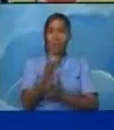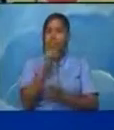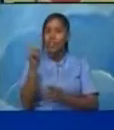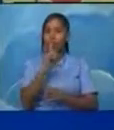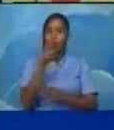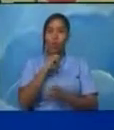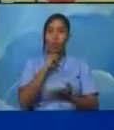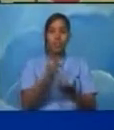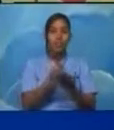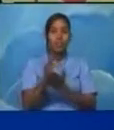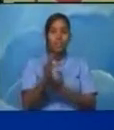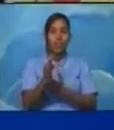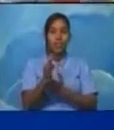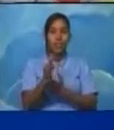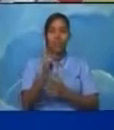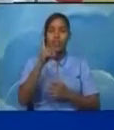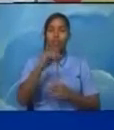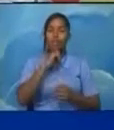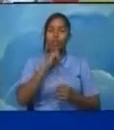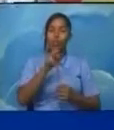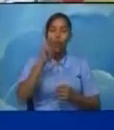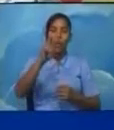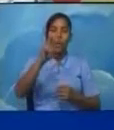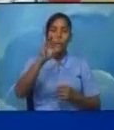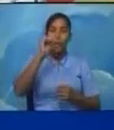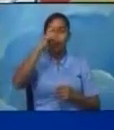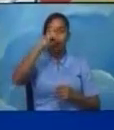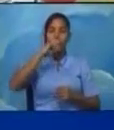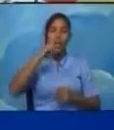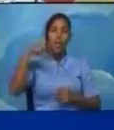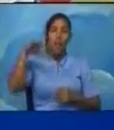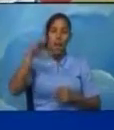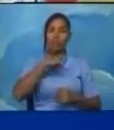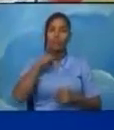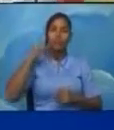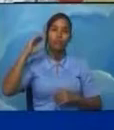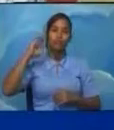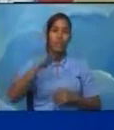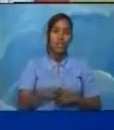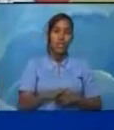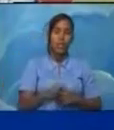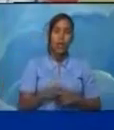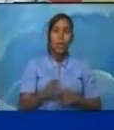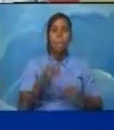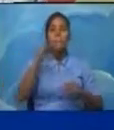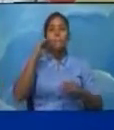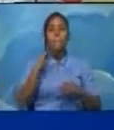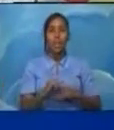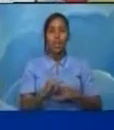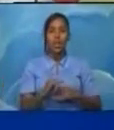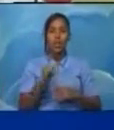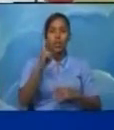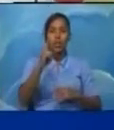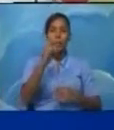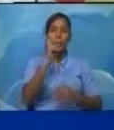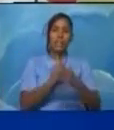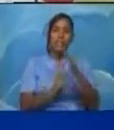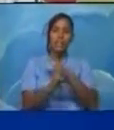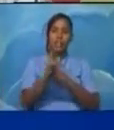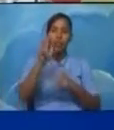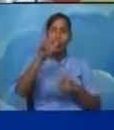Perecieron todos los que de 20 años hacia arriba salieron de Egipto, excepto,